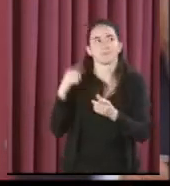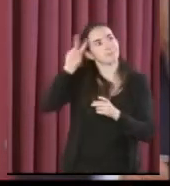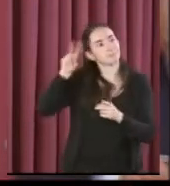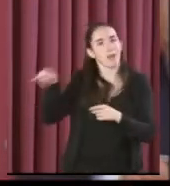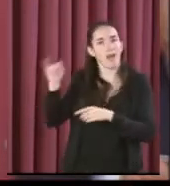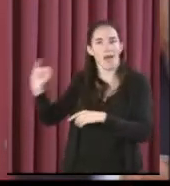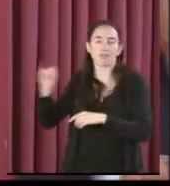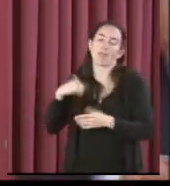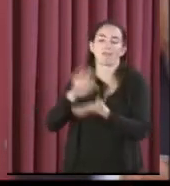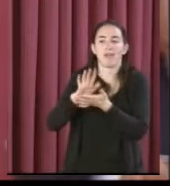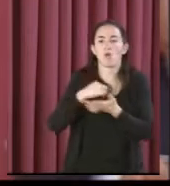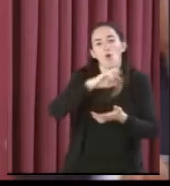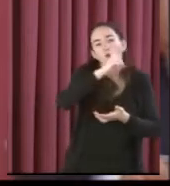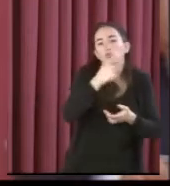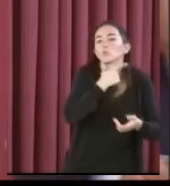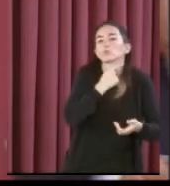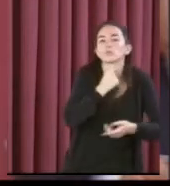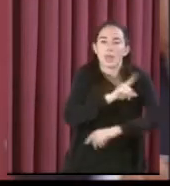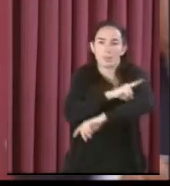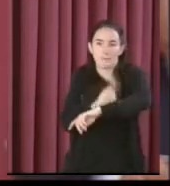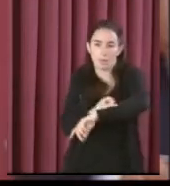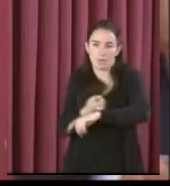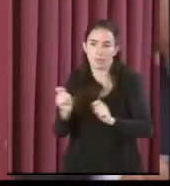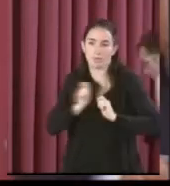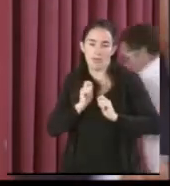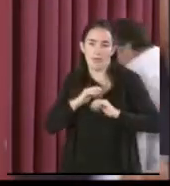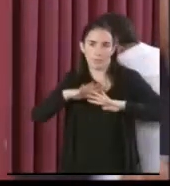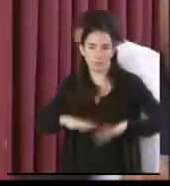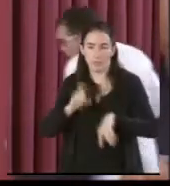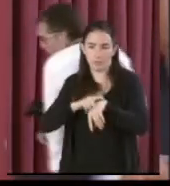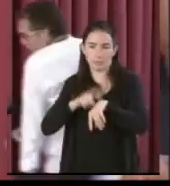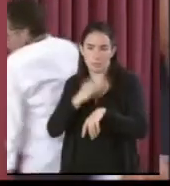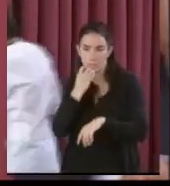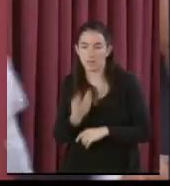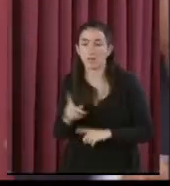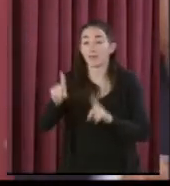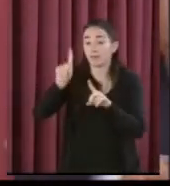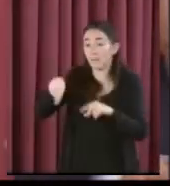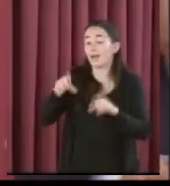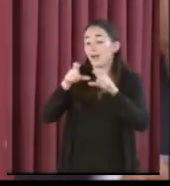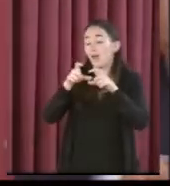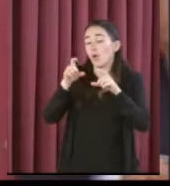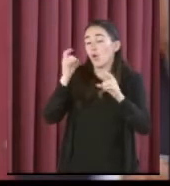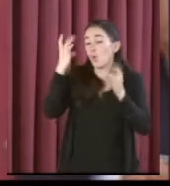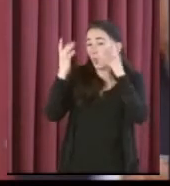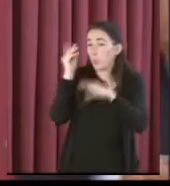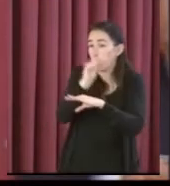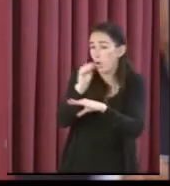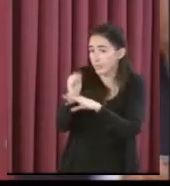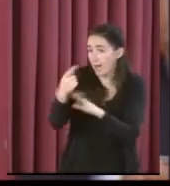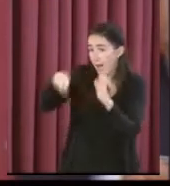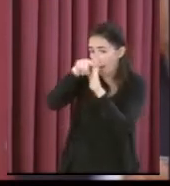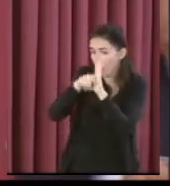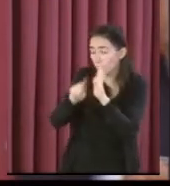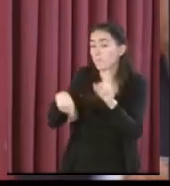ayuntamiento. O la ampliación de los servicios de ludotecas y la simplificación de su sistema de inscripción o la adaptación de los calendarios para